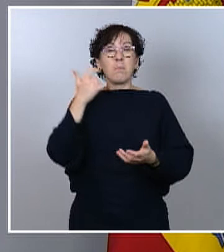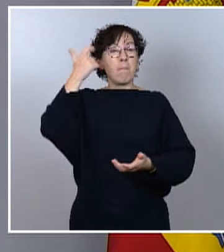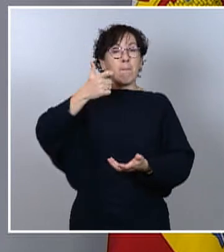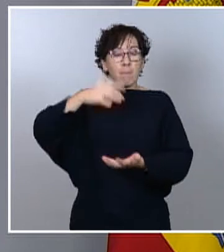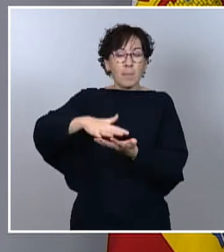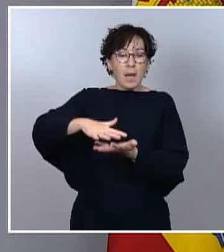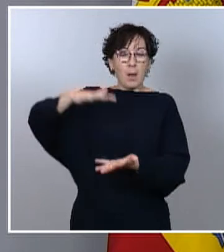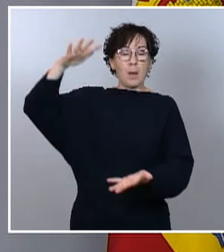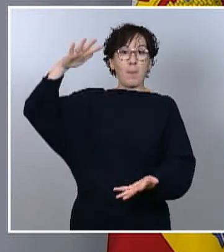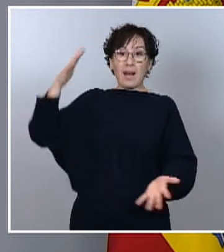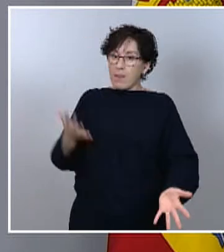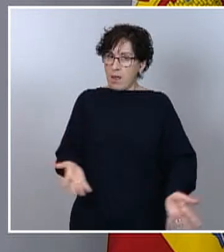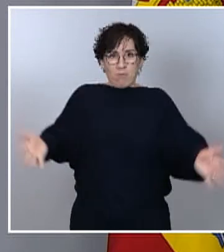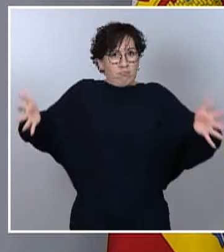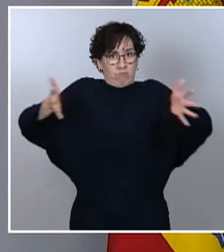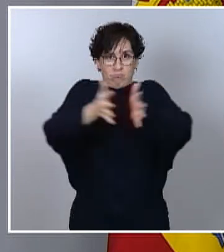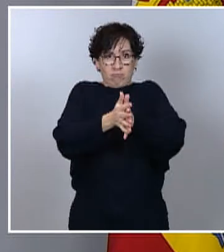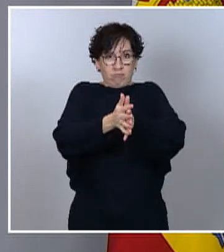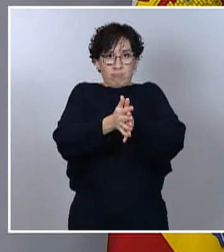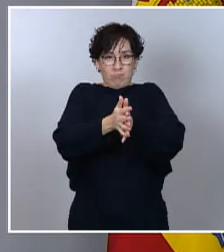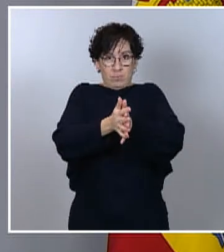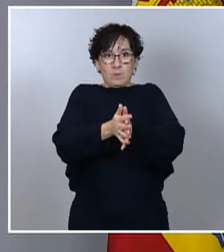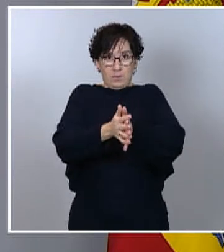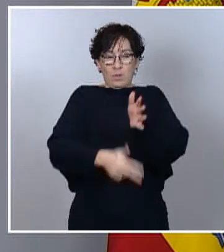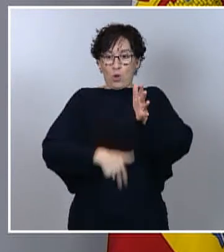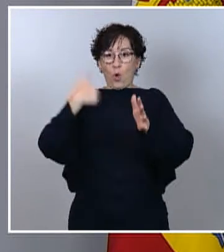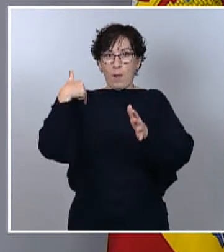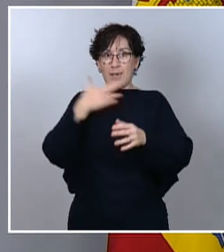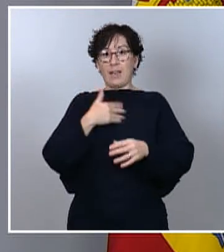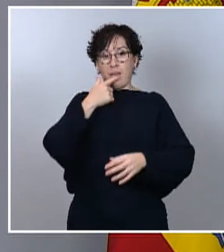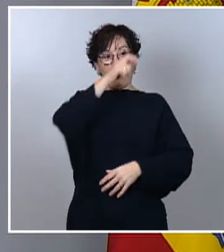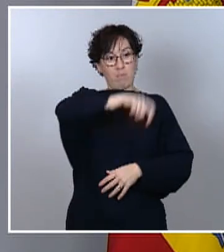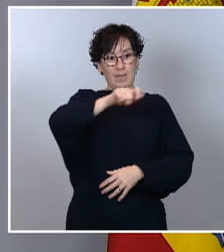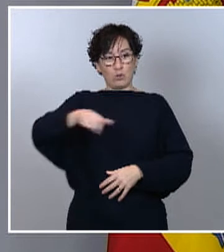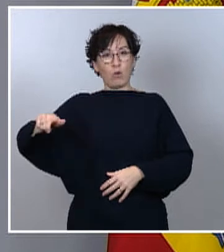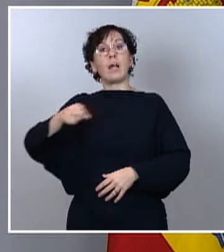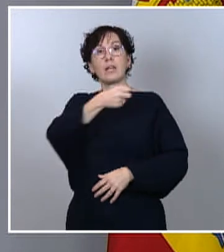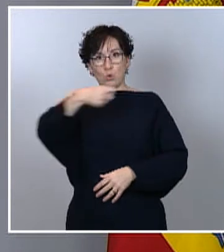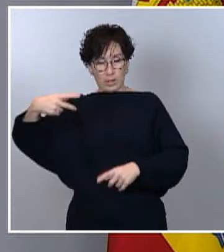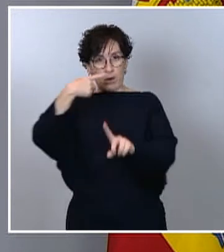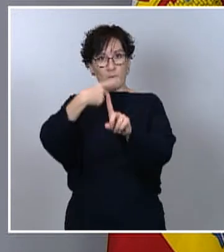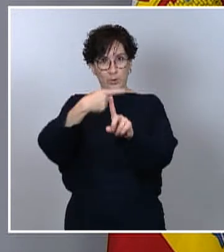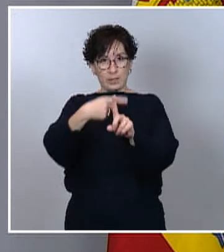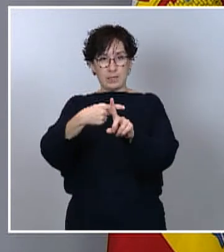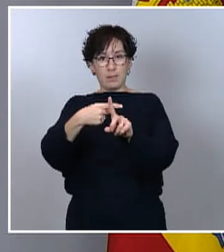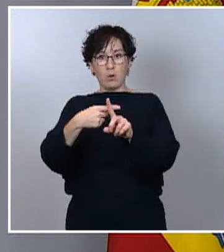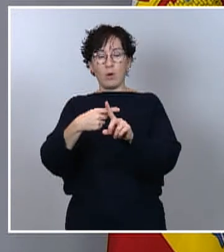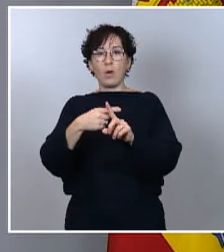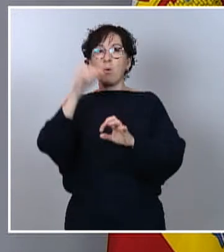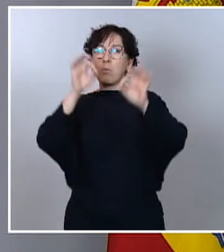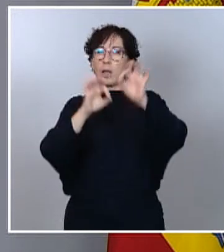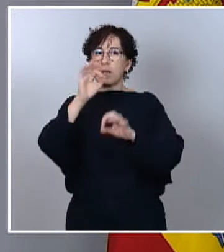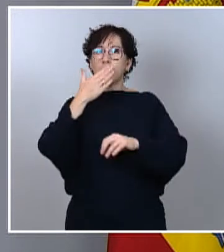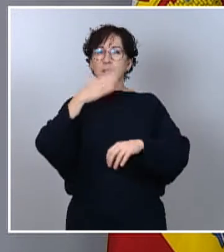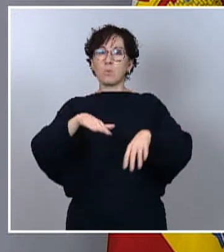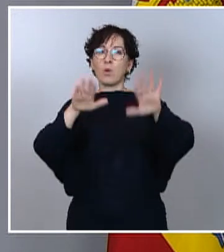el acúmulo de personas que son positivas con IgG, las cifras de prevalencia llegan al 10%,